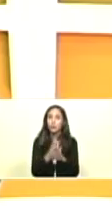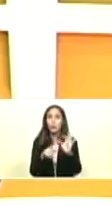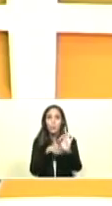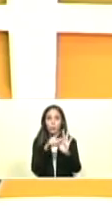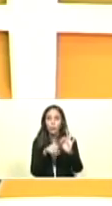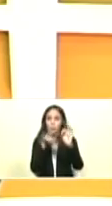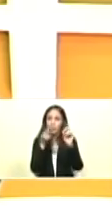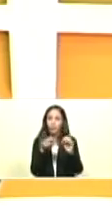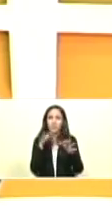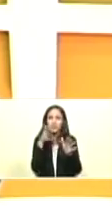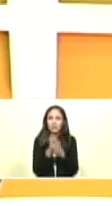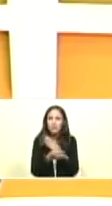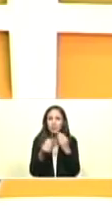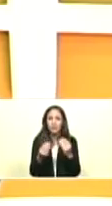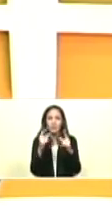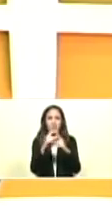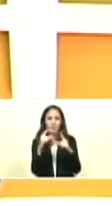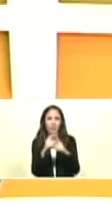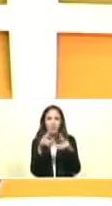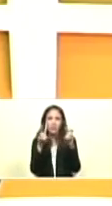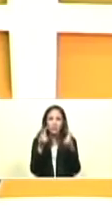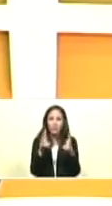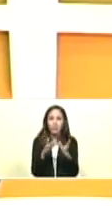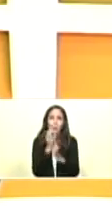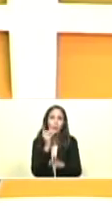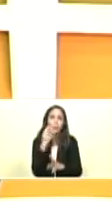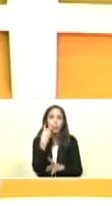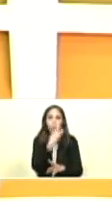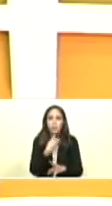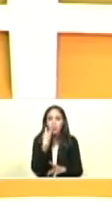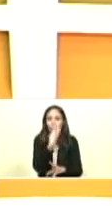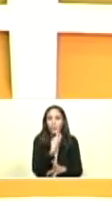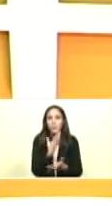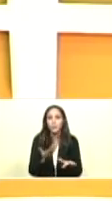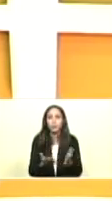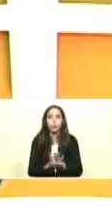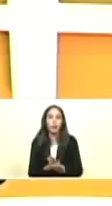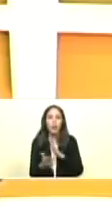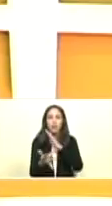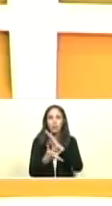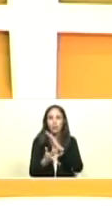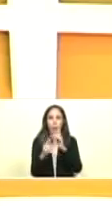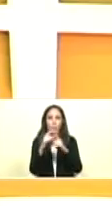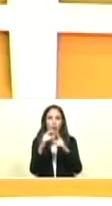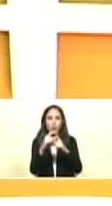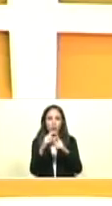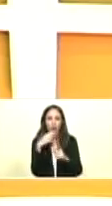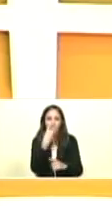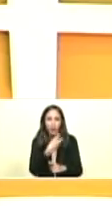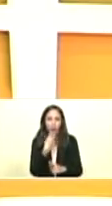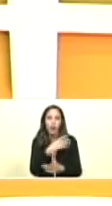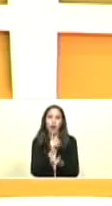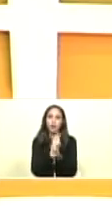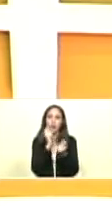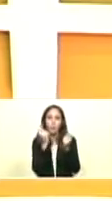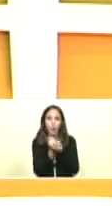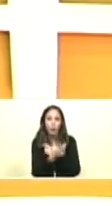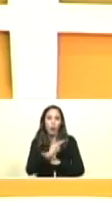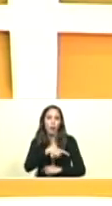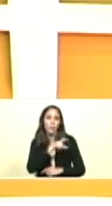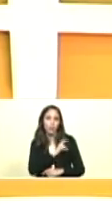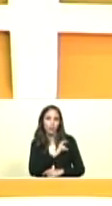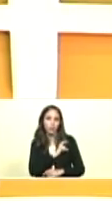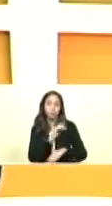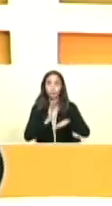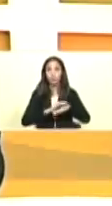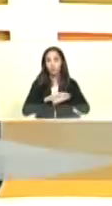el mundo y son conocidos con términos tecnológicos en inglés, irlos traduciendo al español, porque Venezuela se puso a